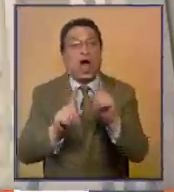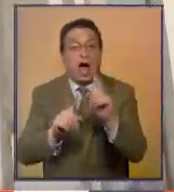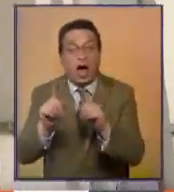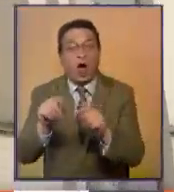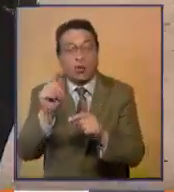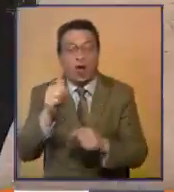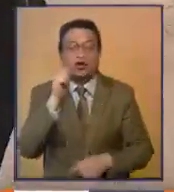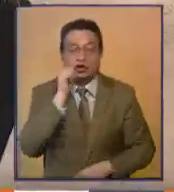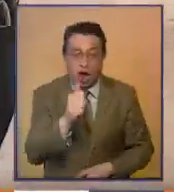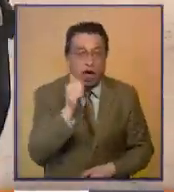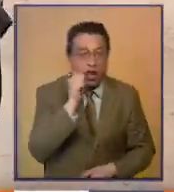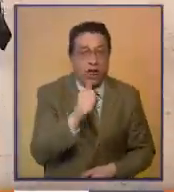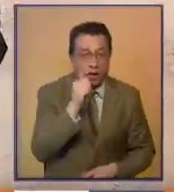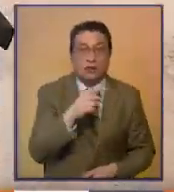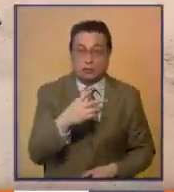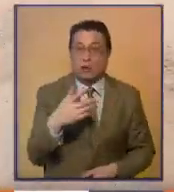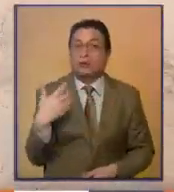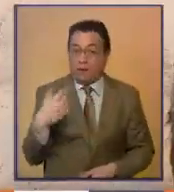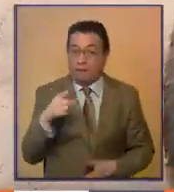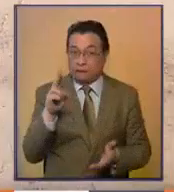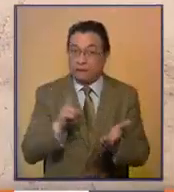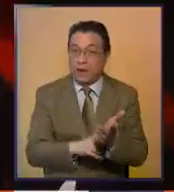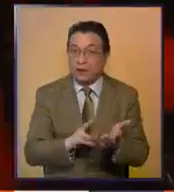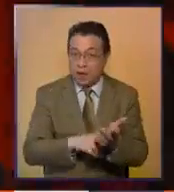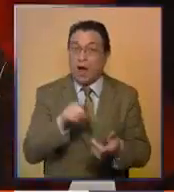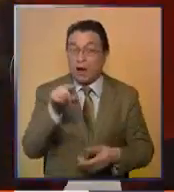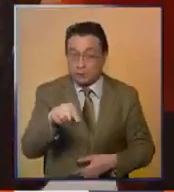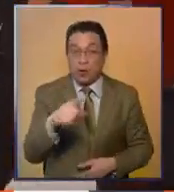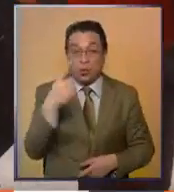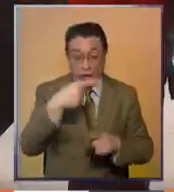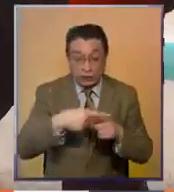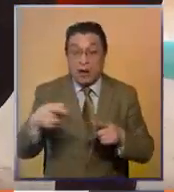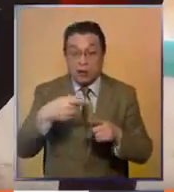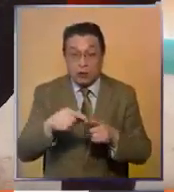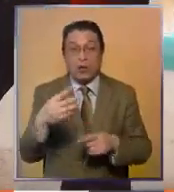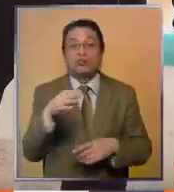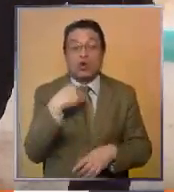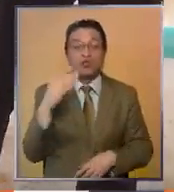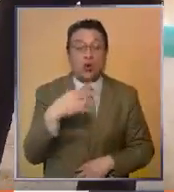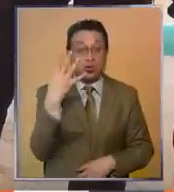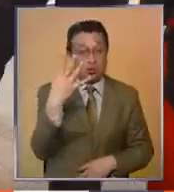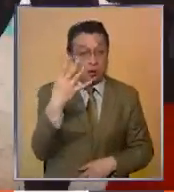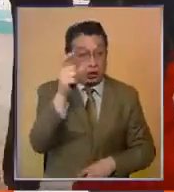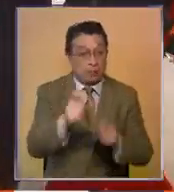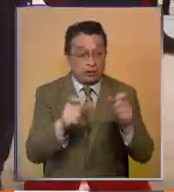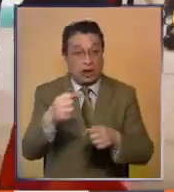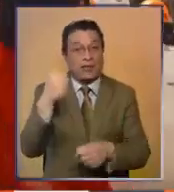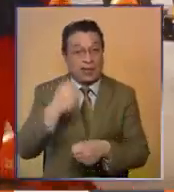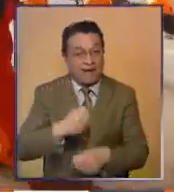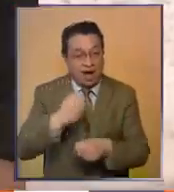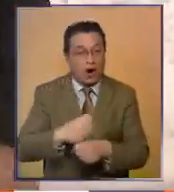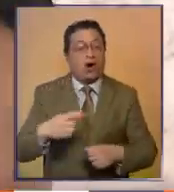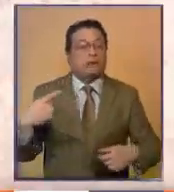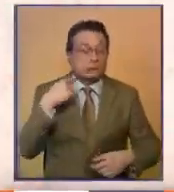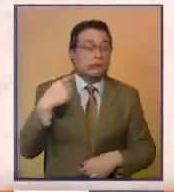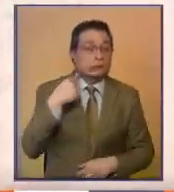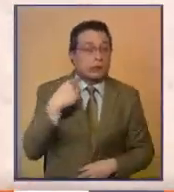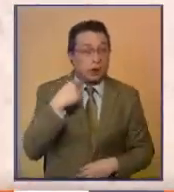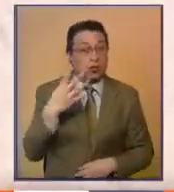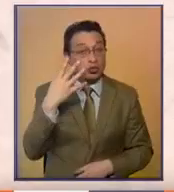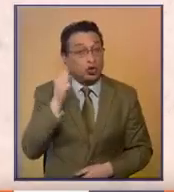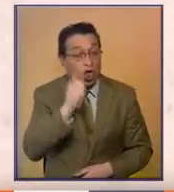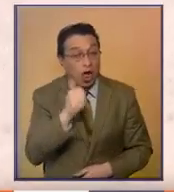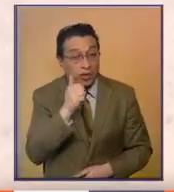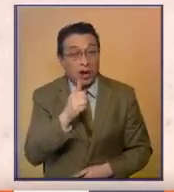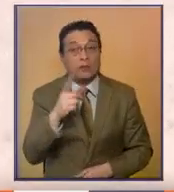diario. Y hablamos en serio. En el país, cada semana mueren 4 personas en accidentes de trabajo. Antes de entrar en el